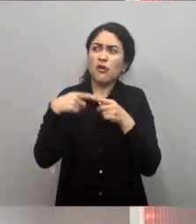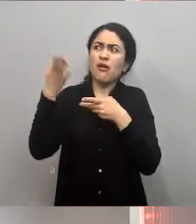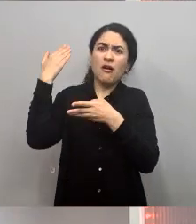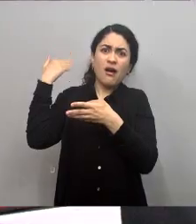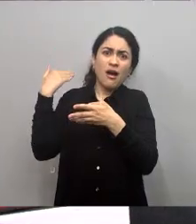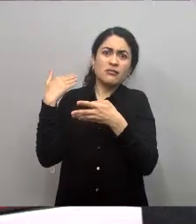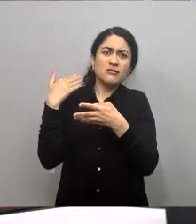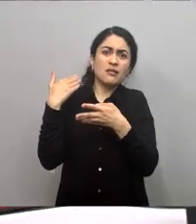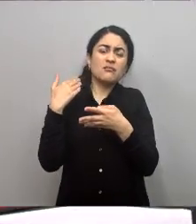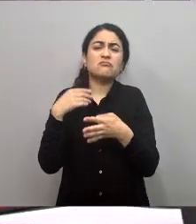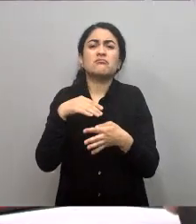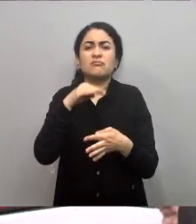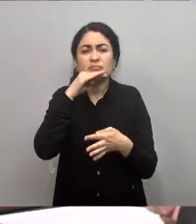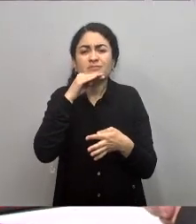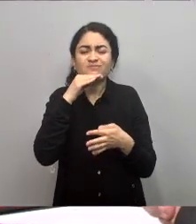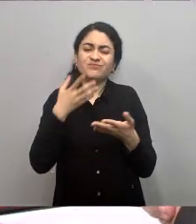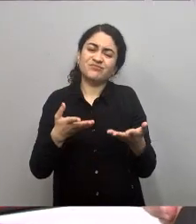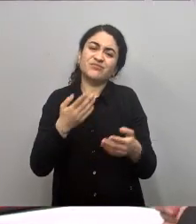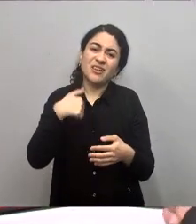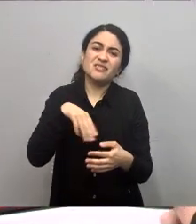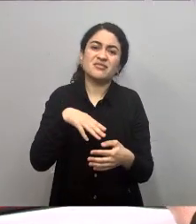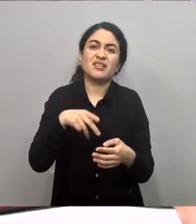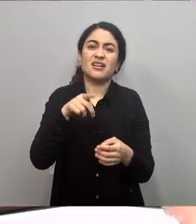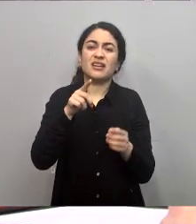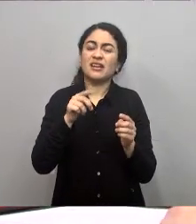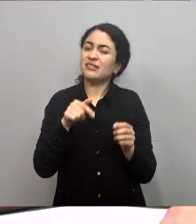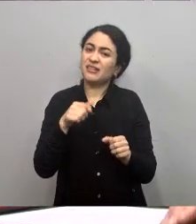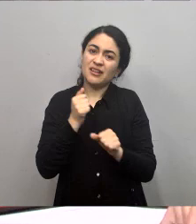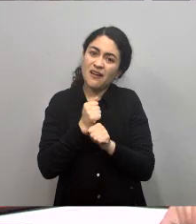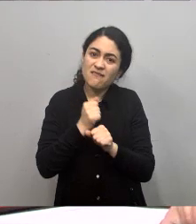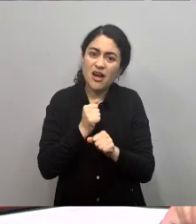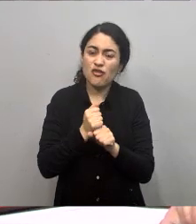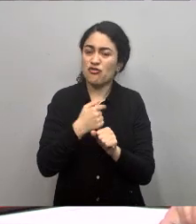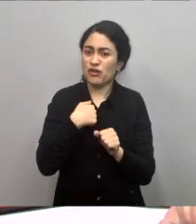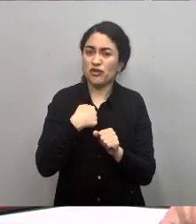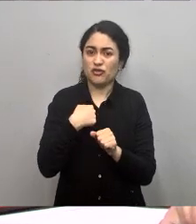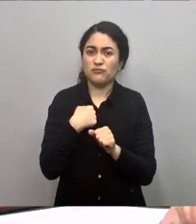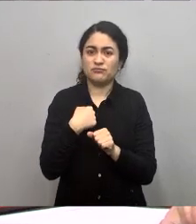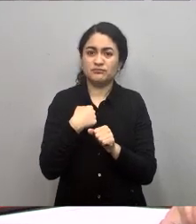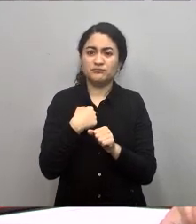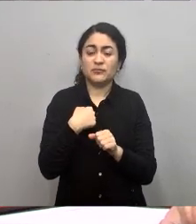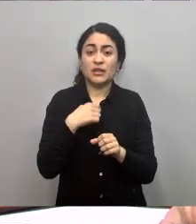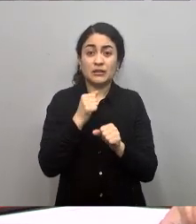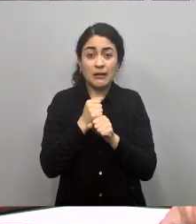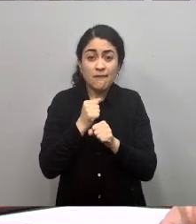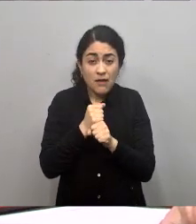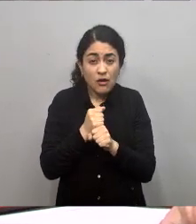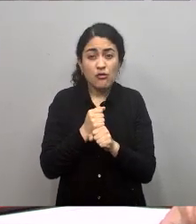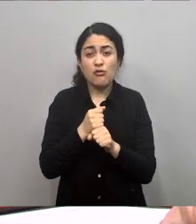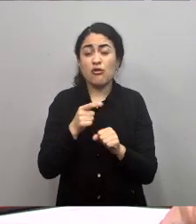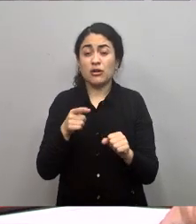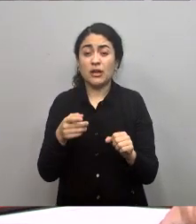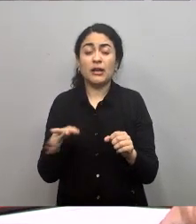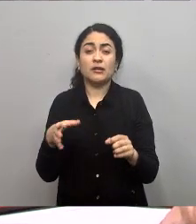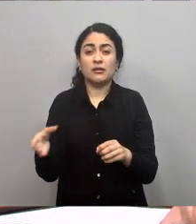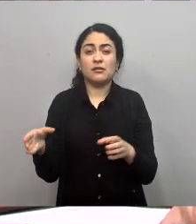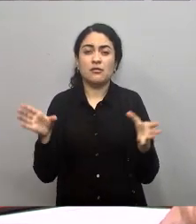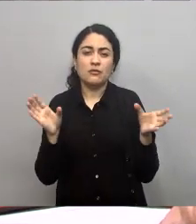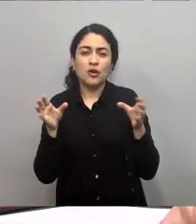algunos también, y hemos tenido, y esa es la tarea que yo me he dado conjuntamente con el